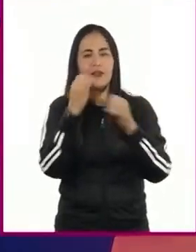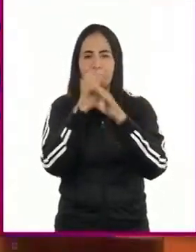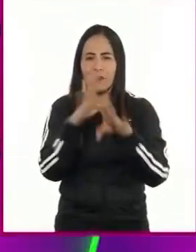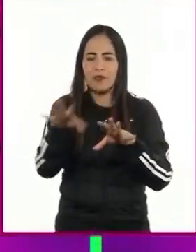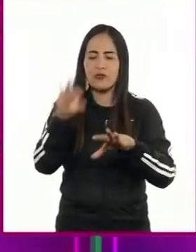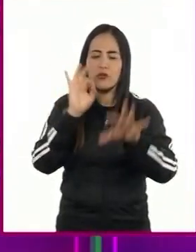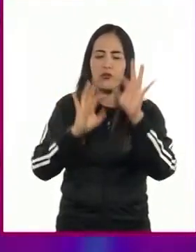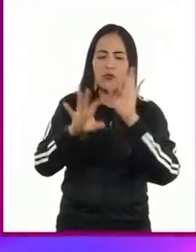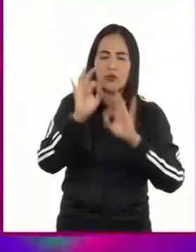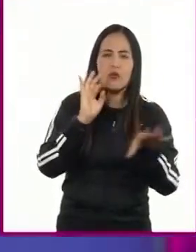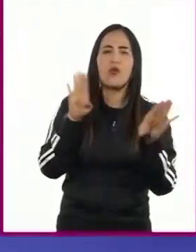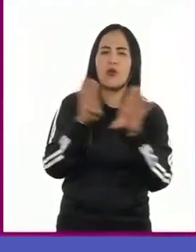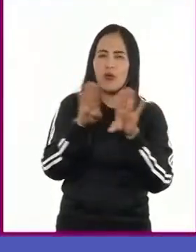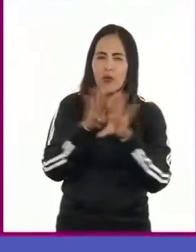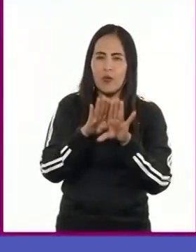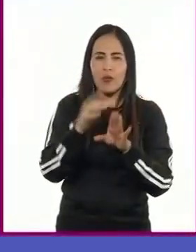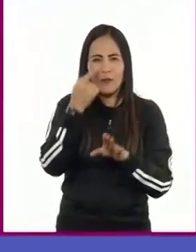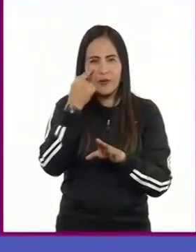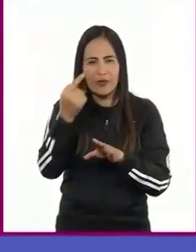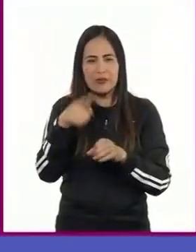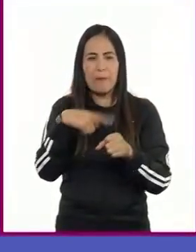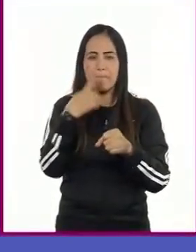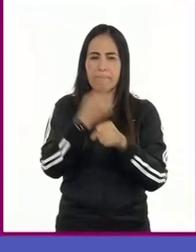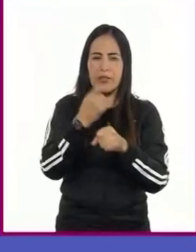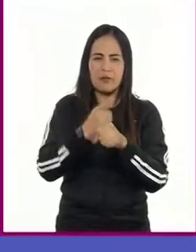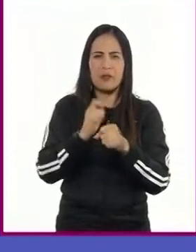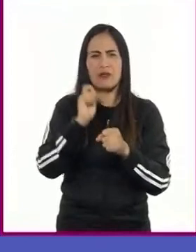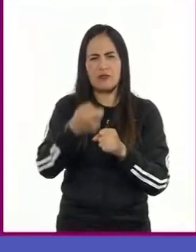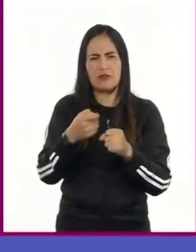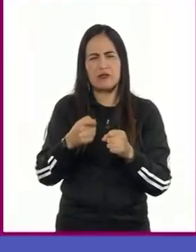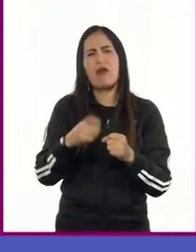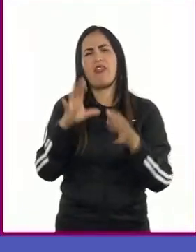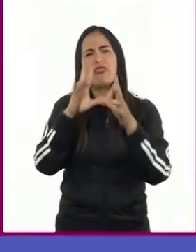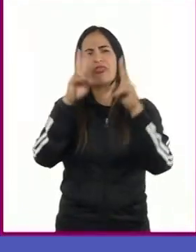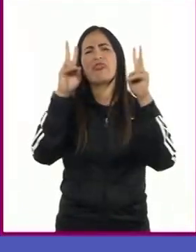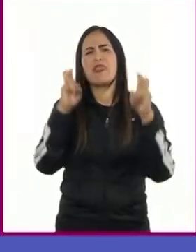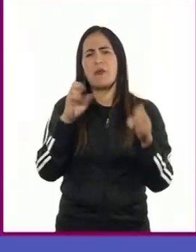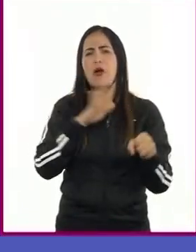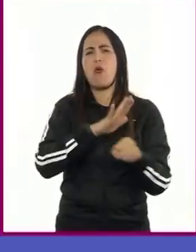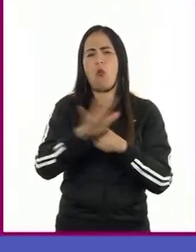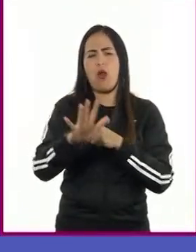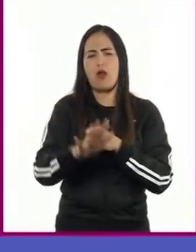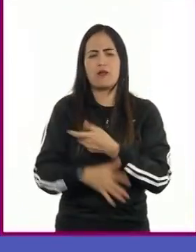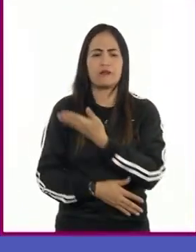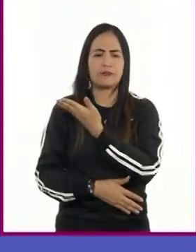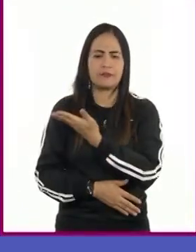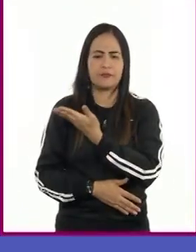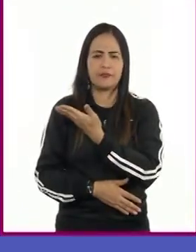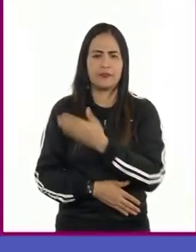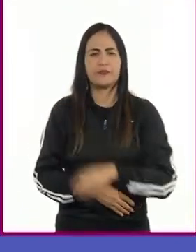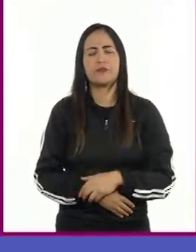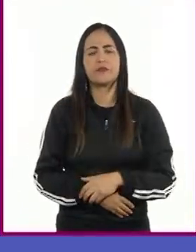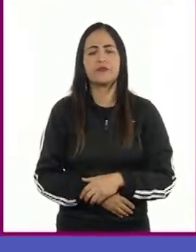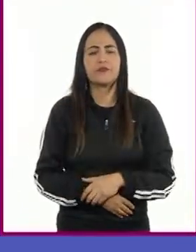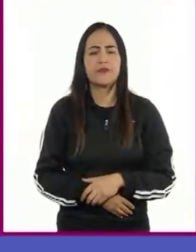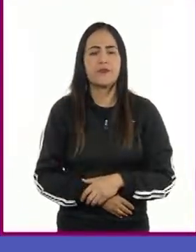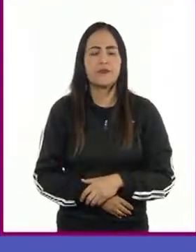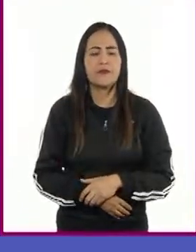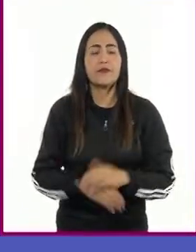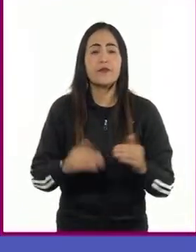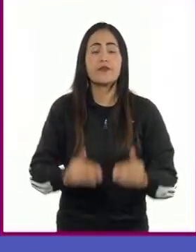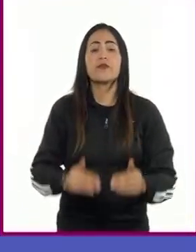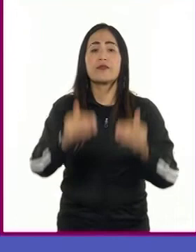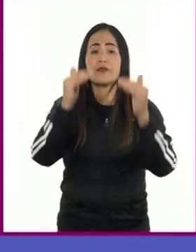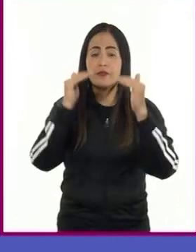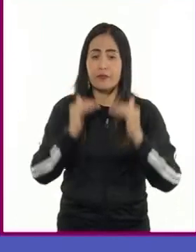importante. Primero, deben tener claro de qué van a hablar en su exposición, es decir, deben delimitar su tema. Después,